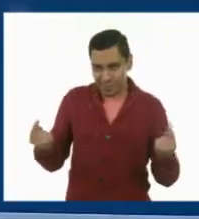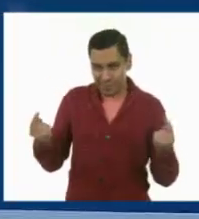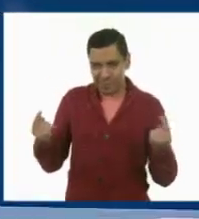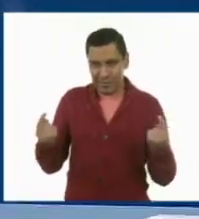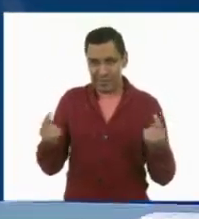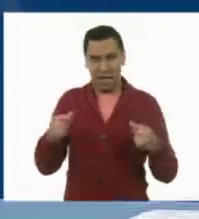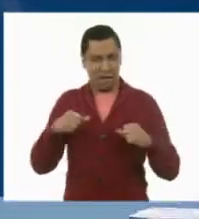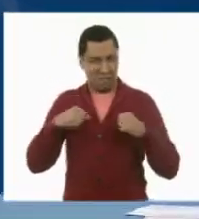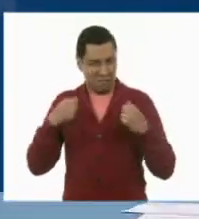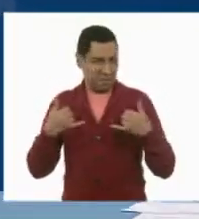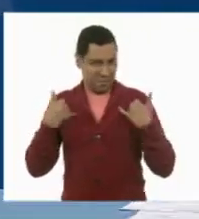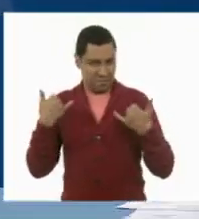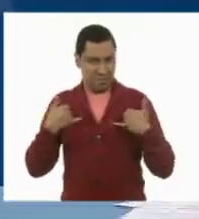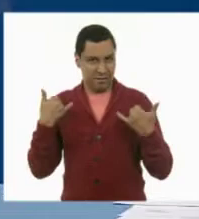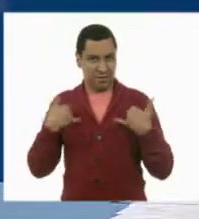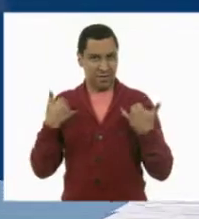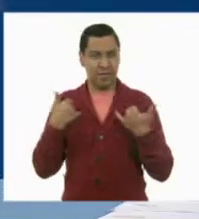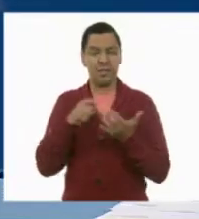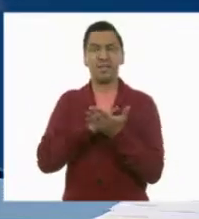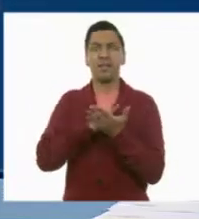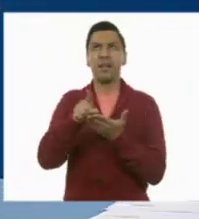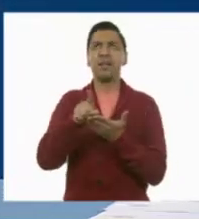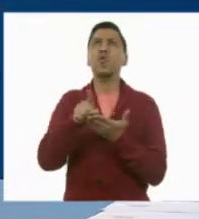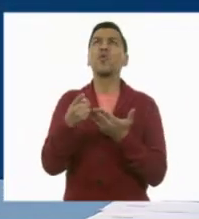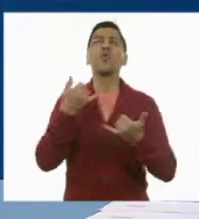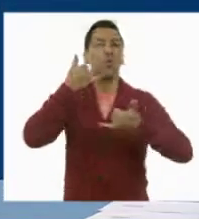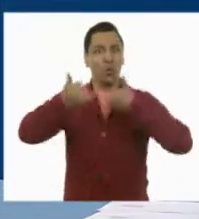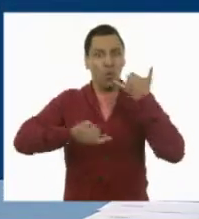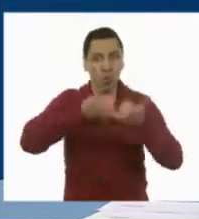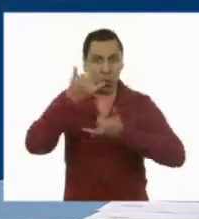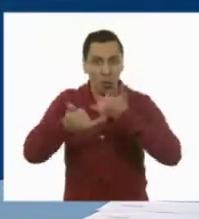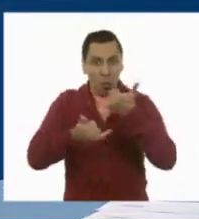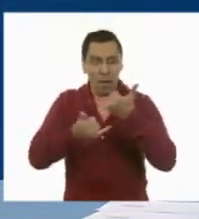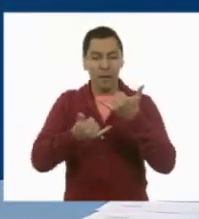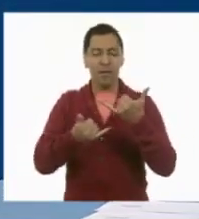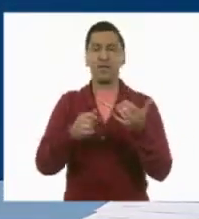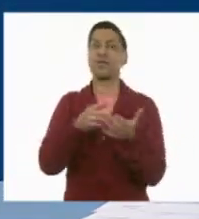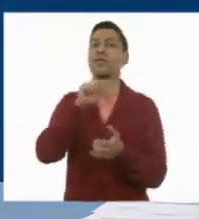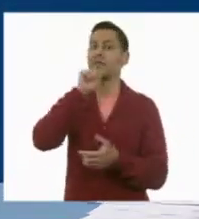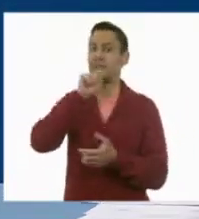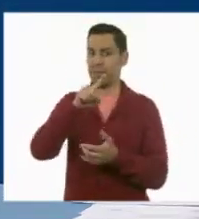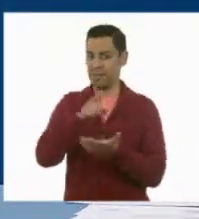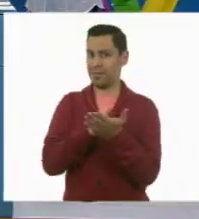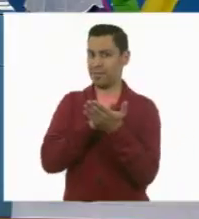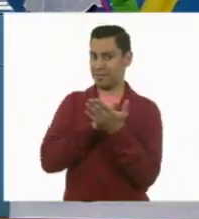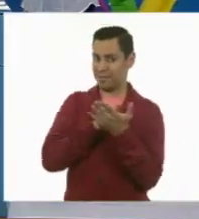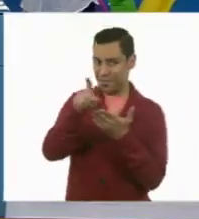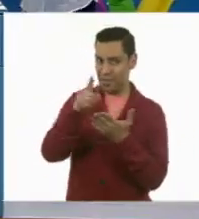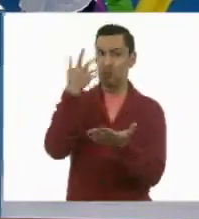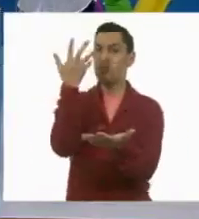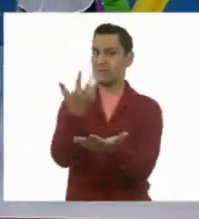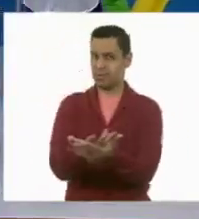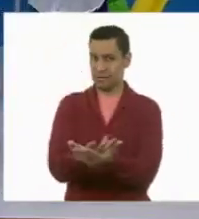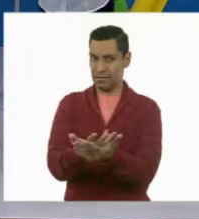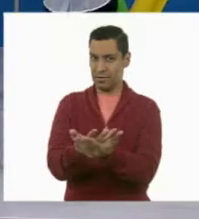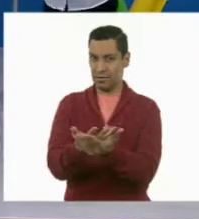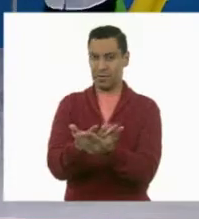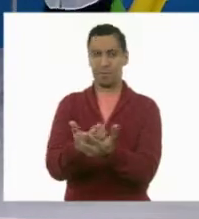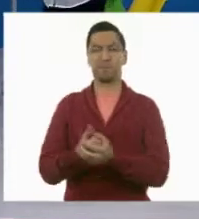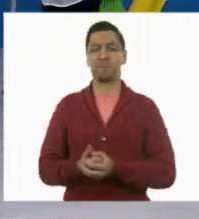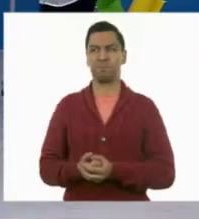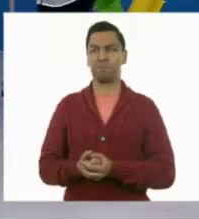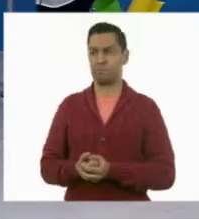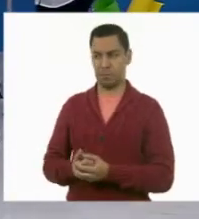y los adolescentes a jugar y también a descansar. Muy bien, entonces voy a poner acá.